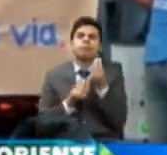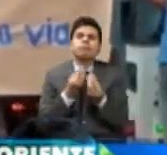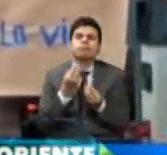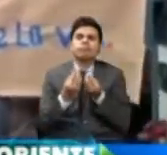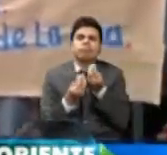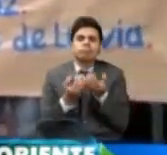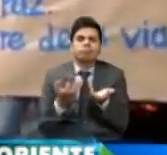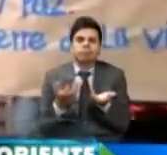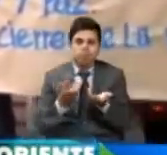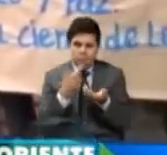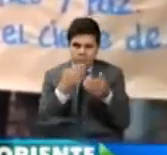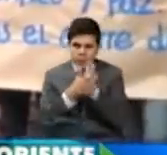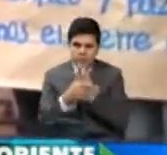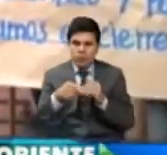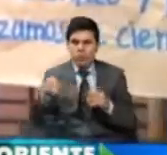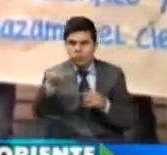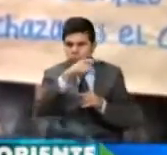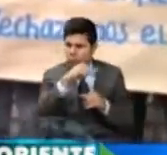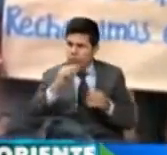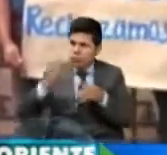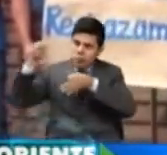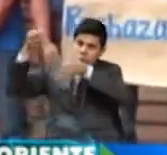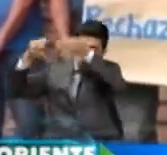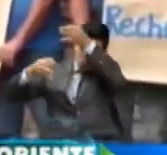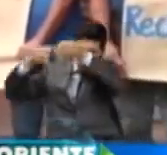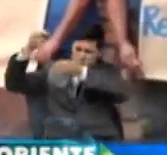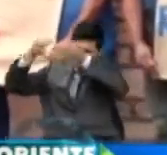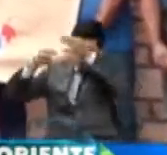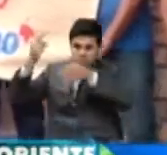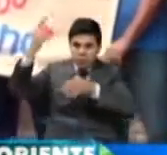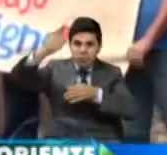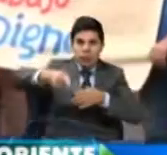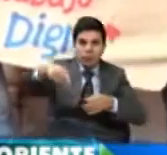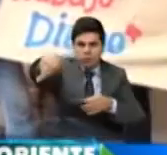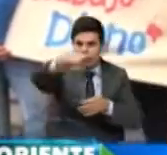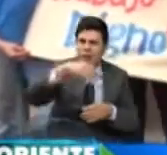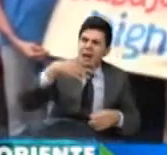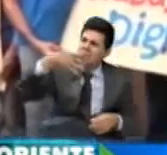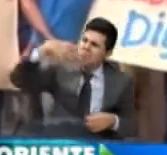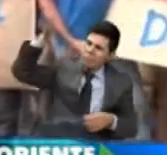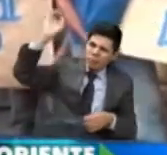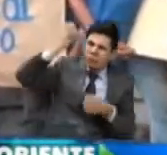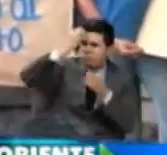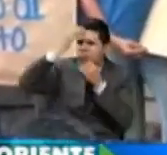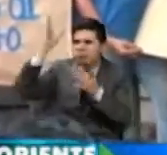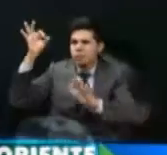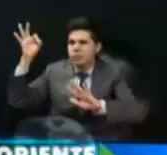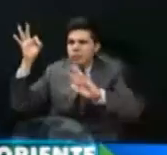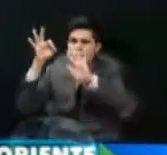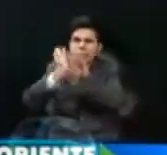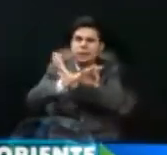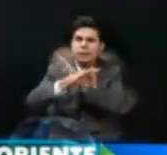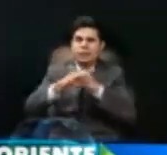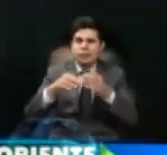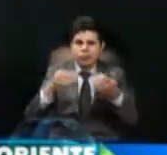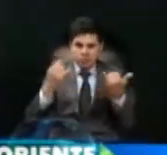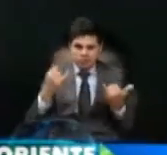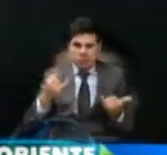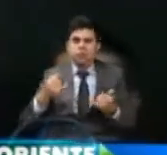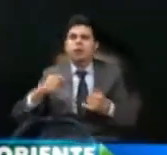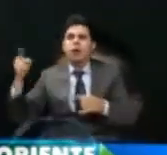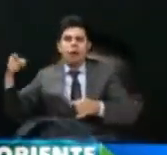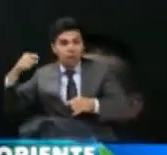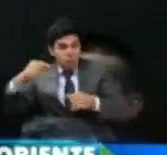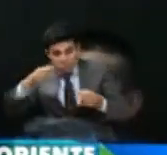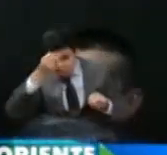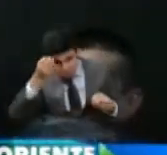ustedes que el juez le dé una orden y no la cumpla y vaya a que lo manden preso a